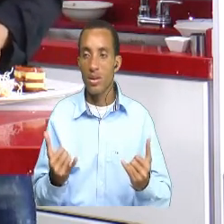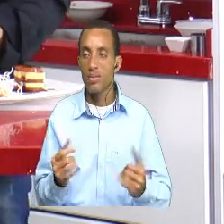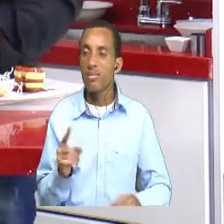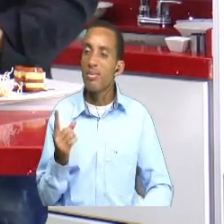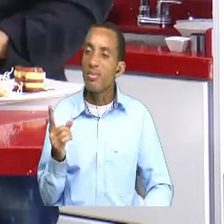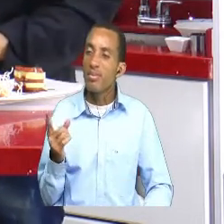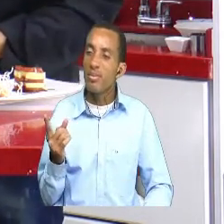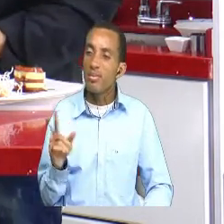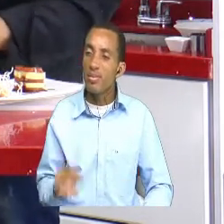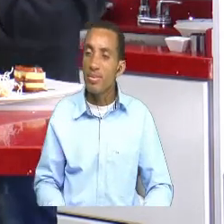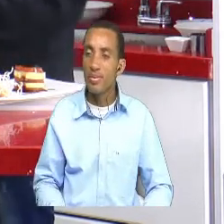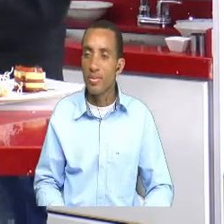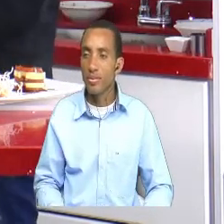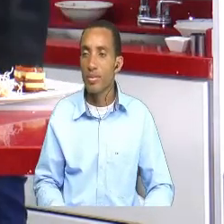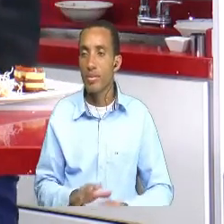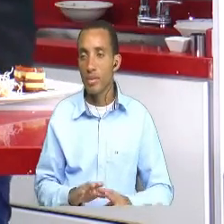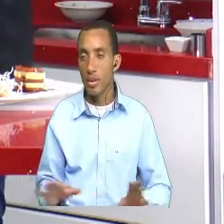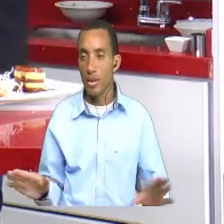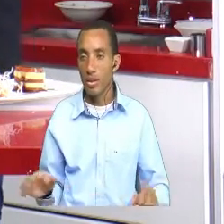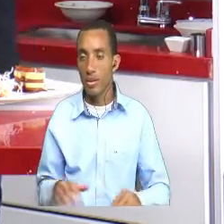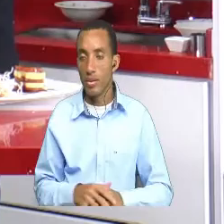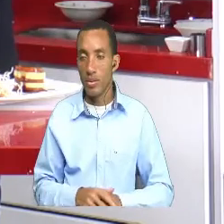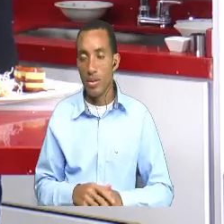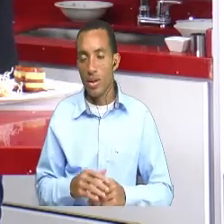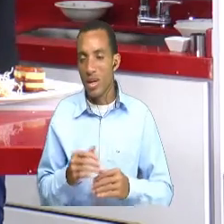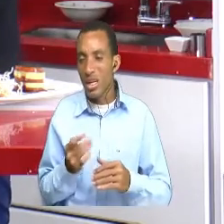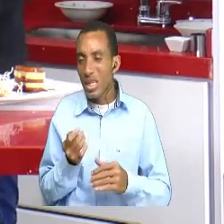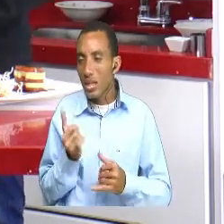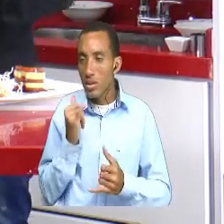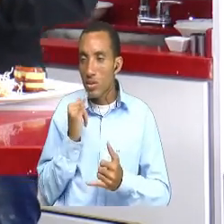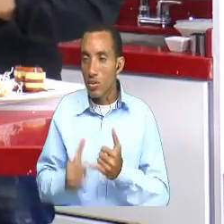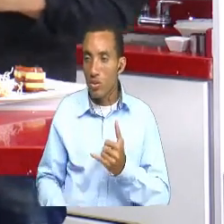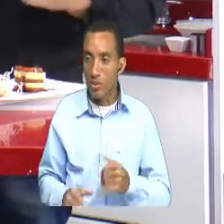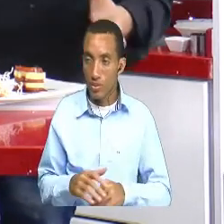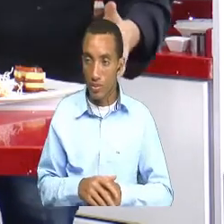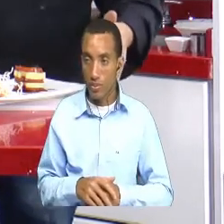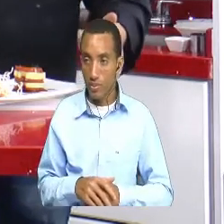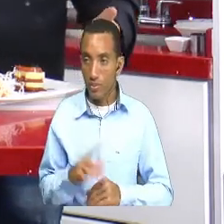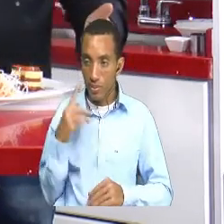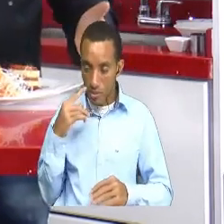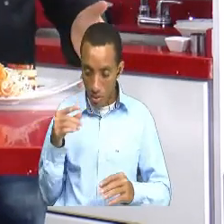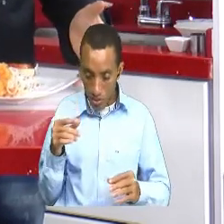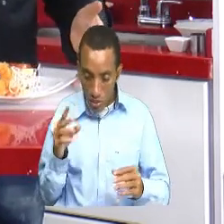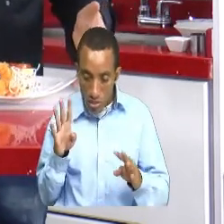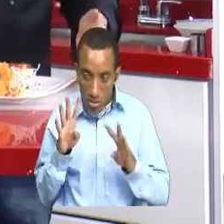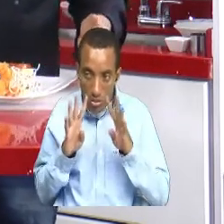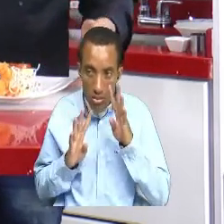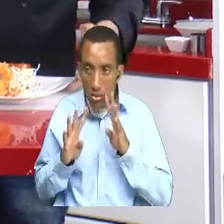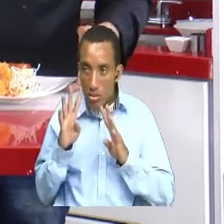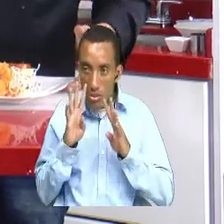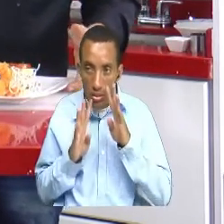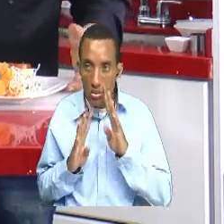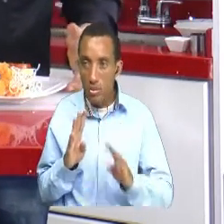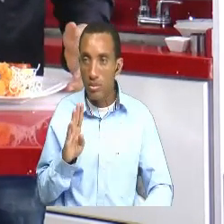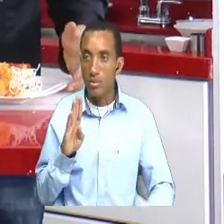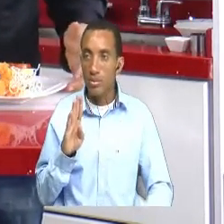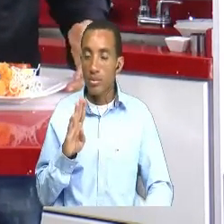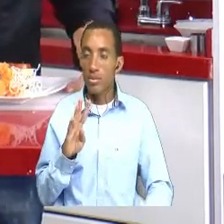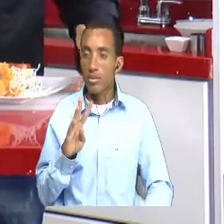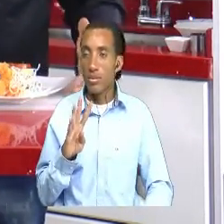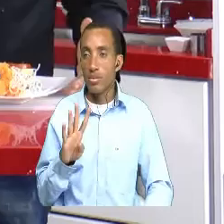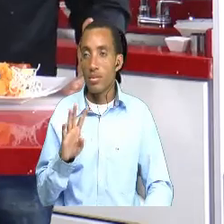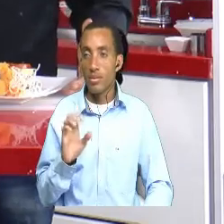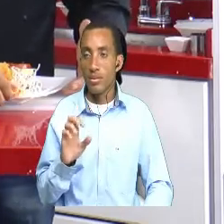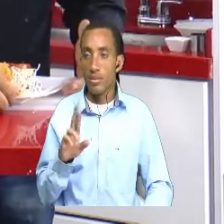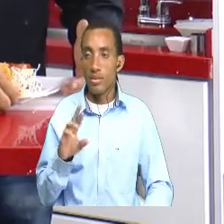esto ya estoy en el punto final que es nuestro vermicelli nuestra decoración permiten ver michelle y si es una